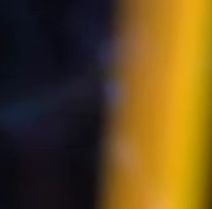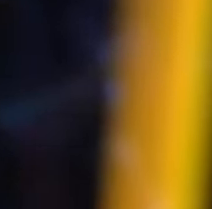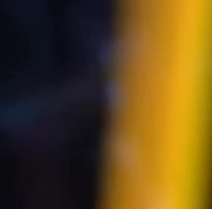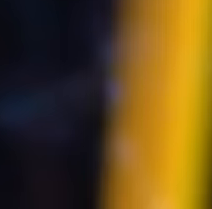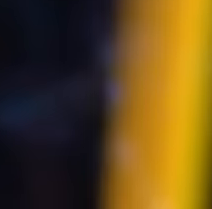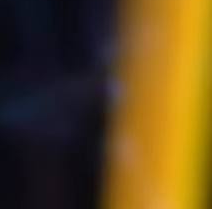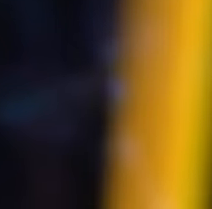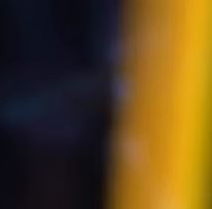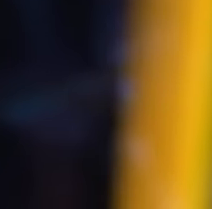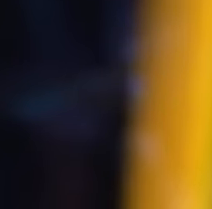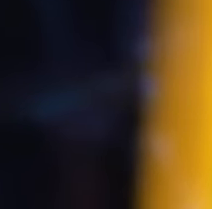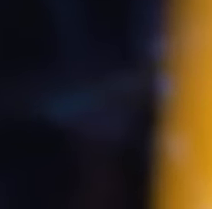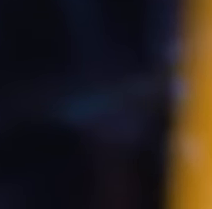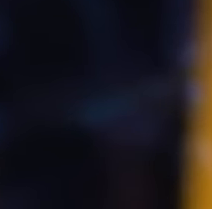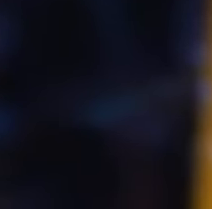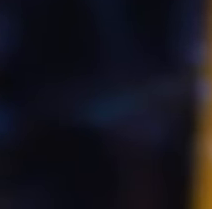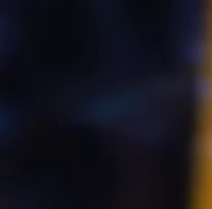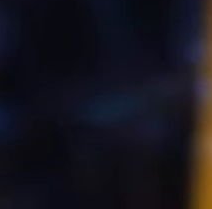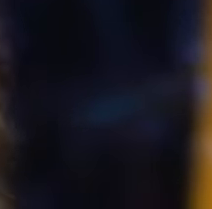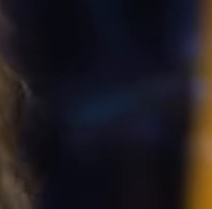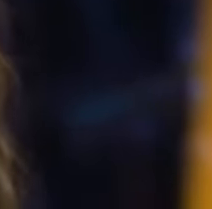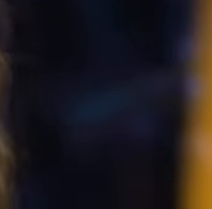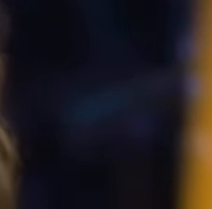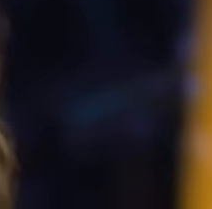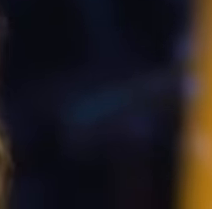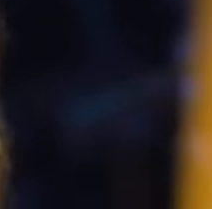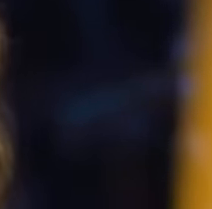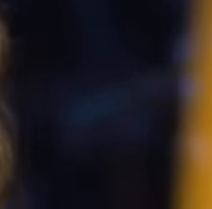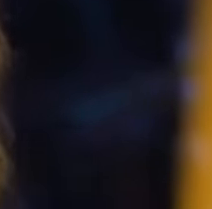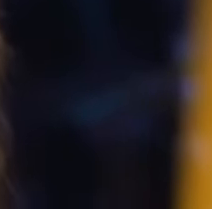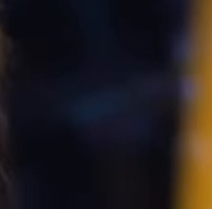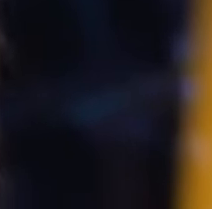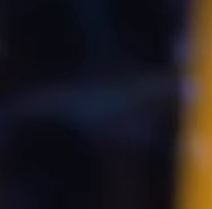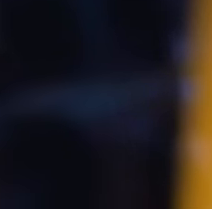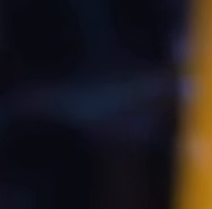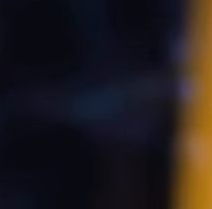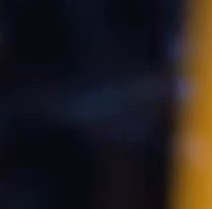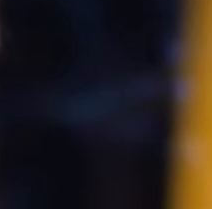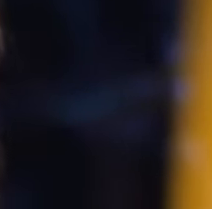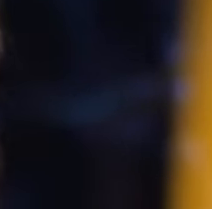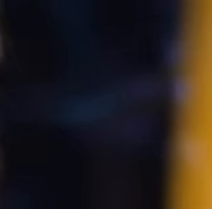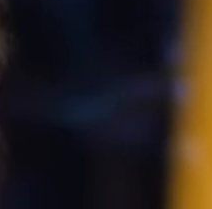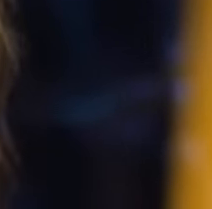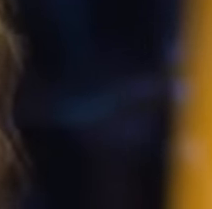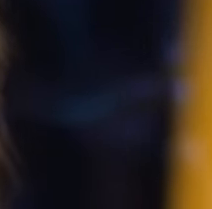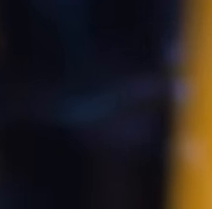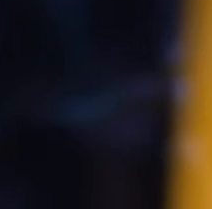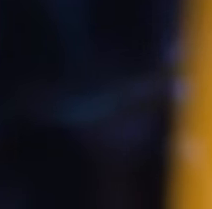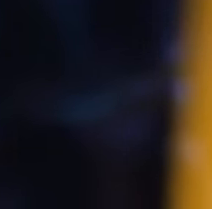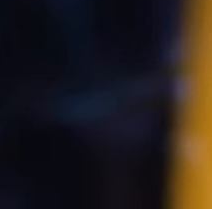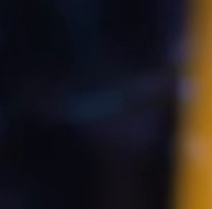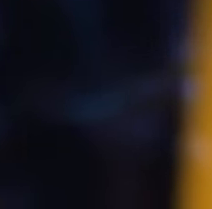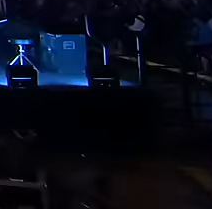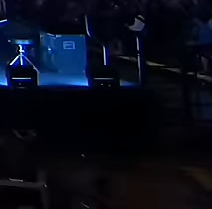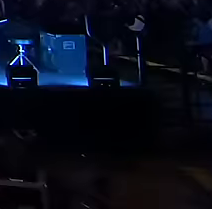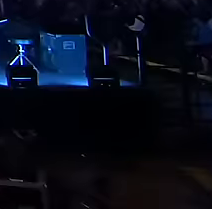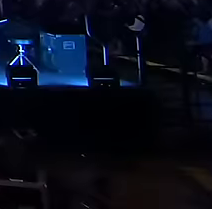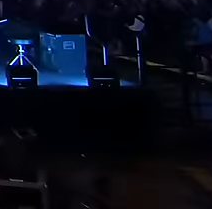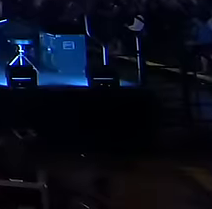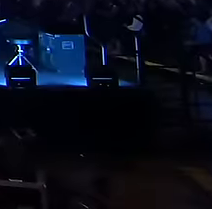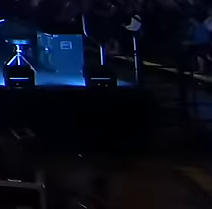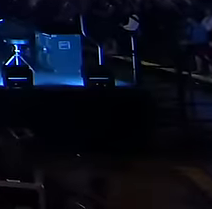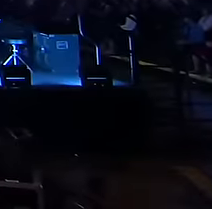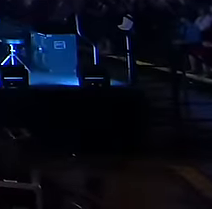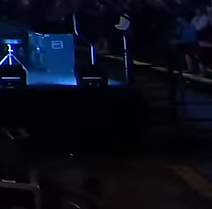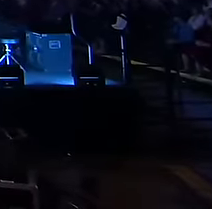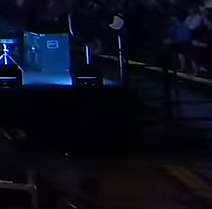call to baptism. And we know that God is the God of generations. Sabemos que Dios es un Dios de generación, y los miramos en esta hora.